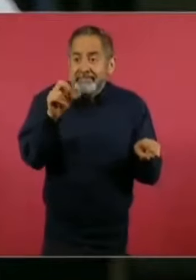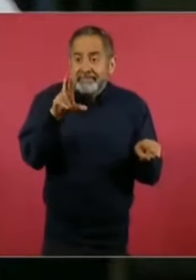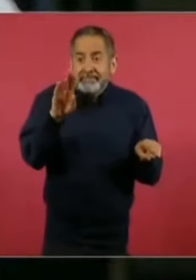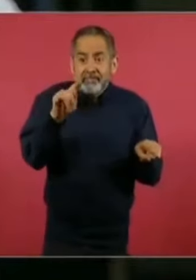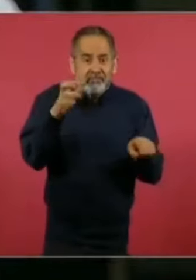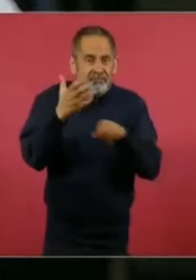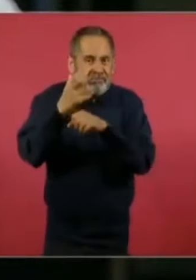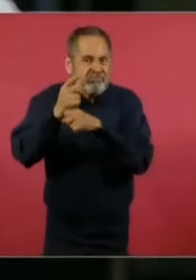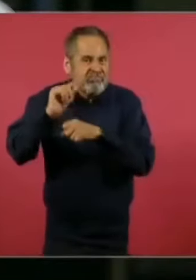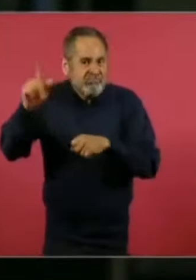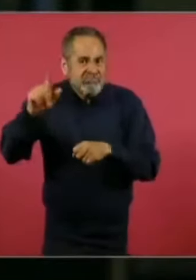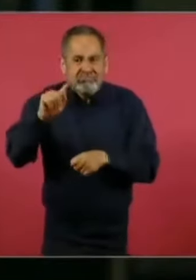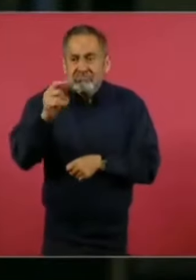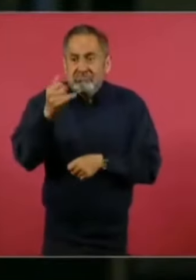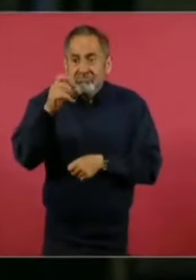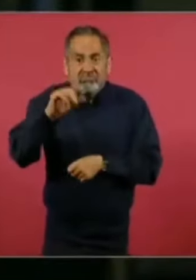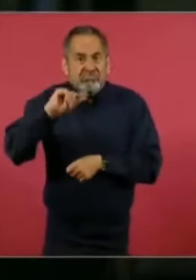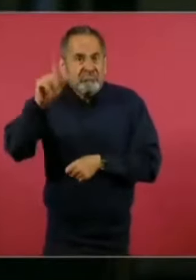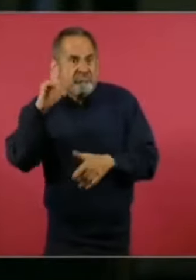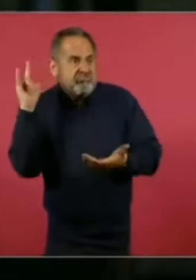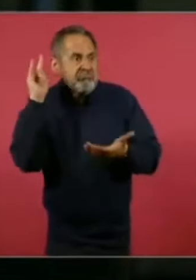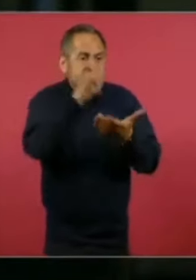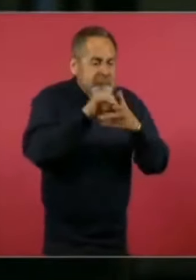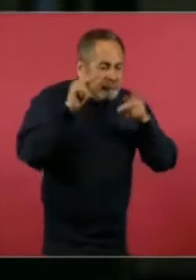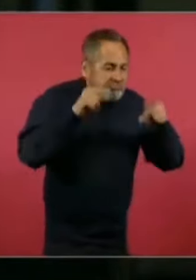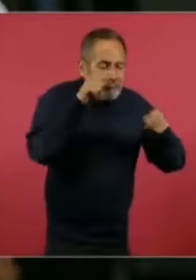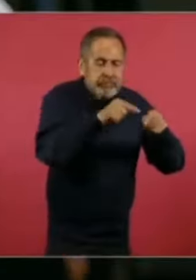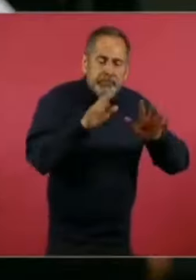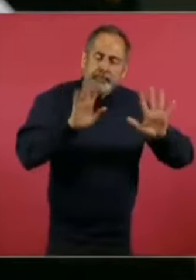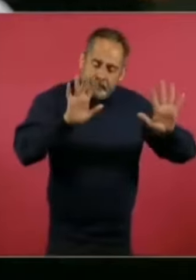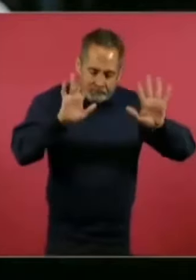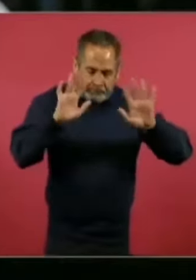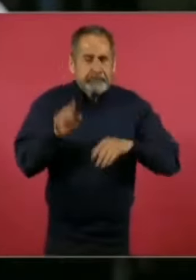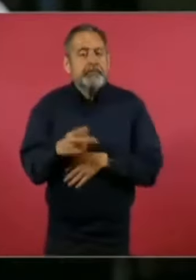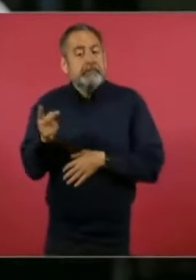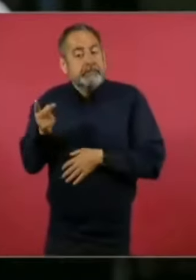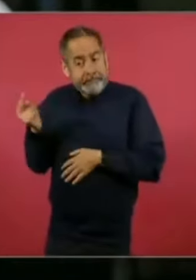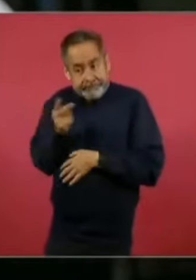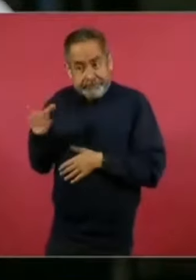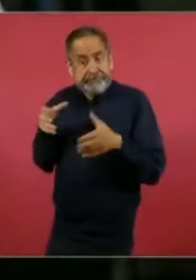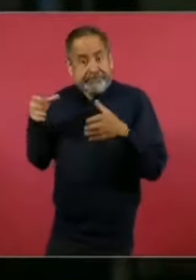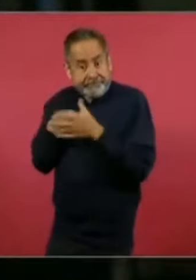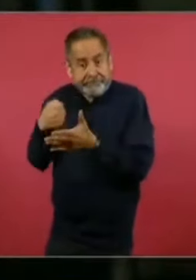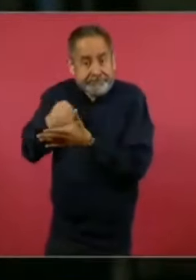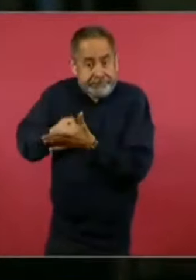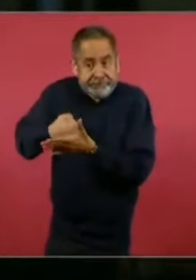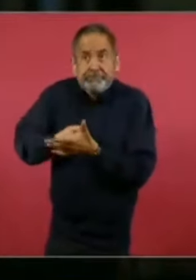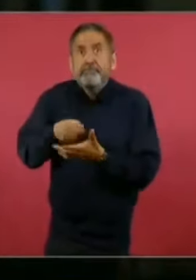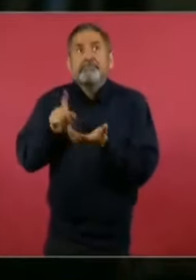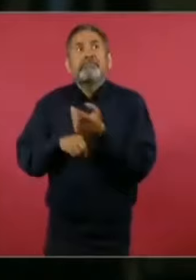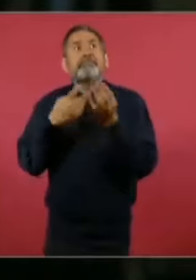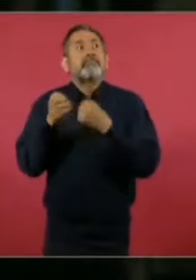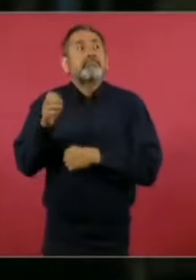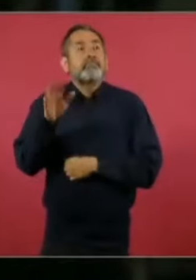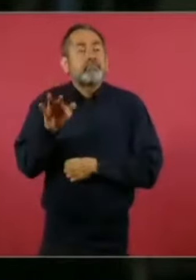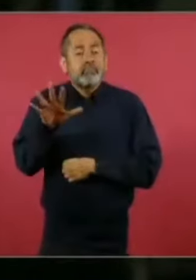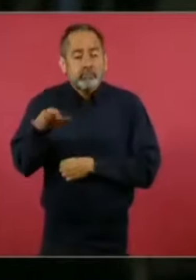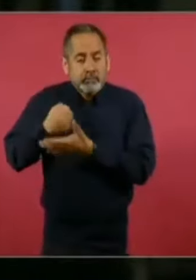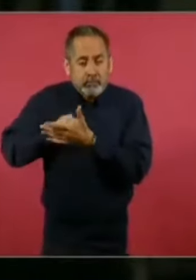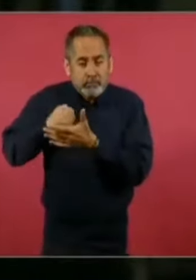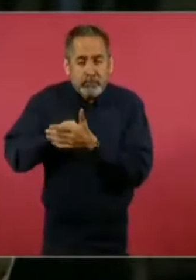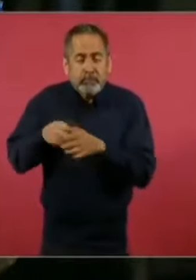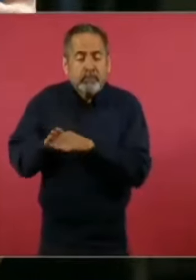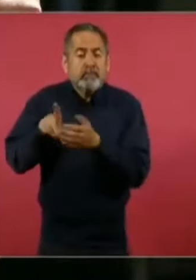ellos combatieron ya en el año 45, la maestra Ifigenia Martínez y José Rogelio Álvarez, en la